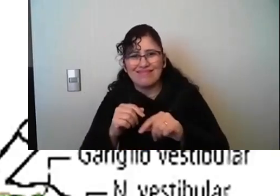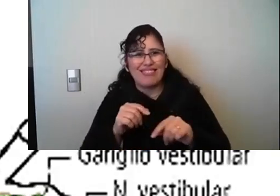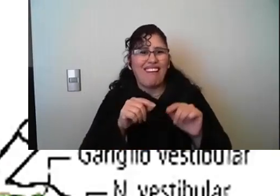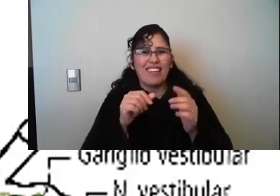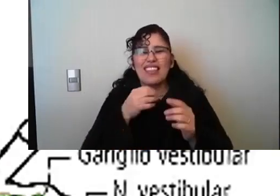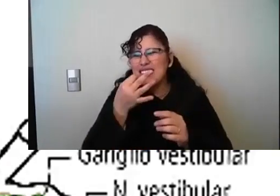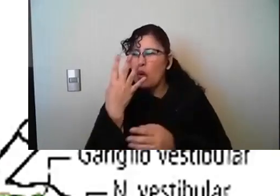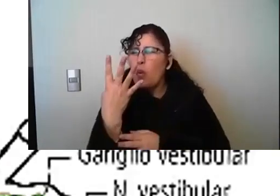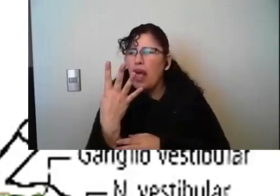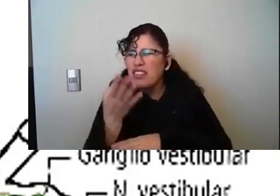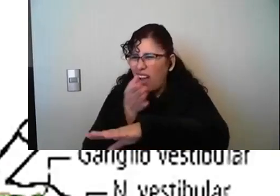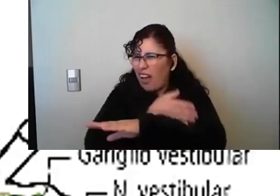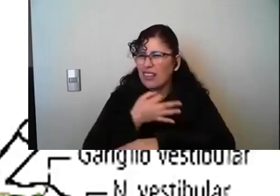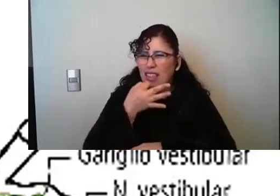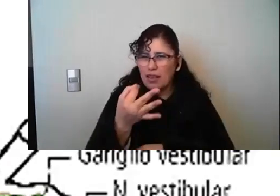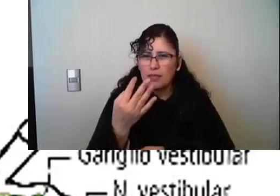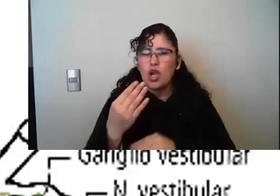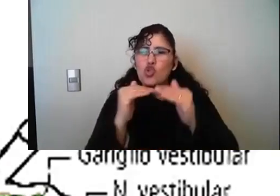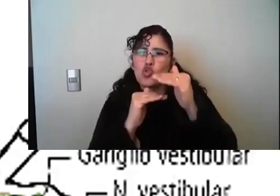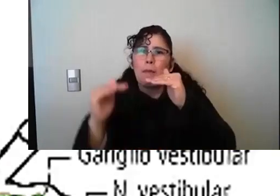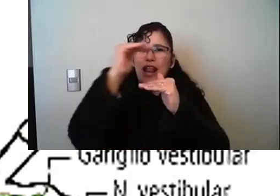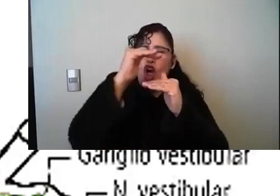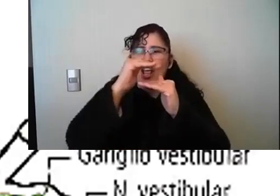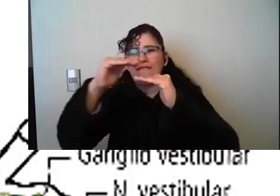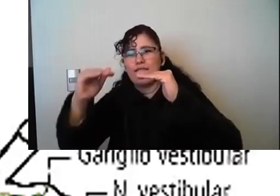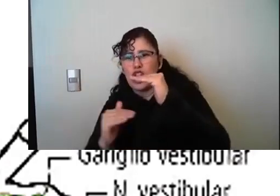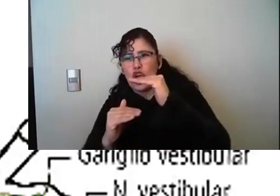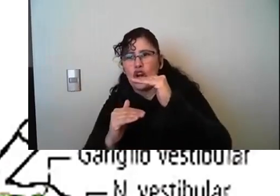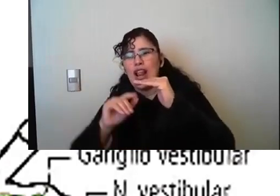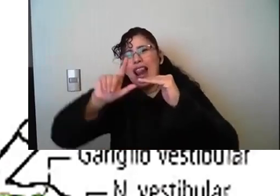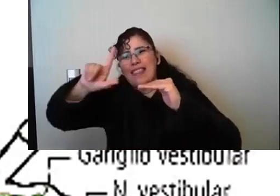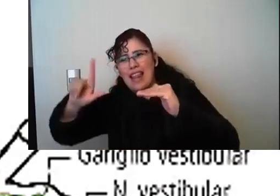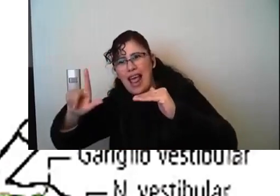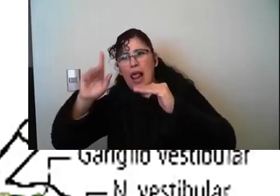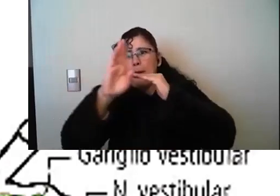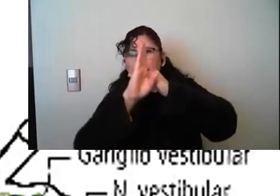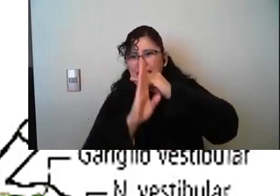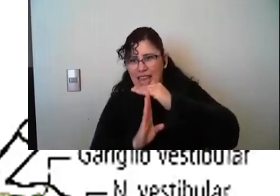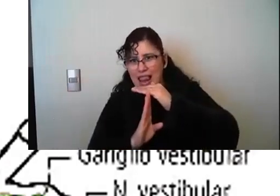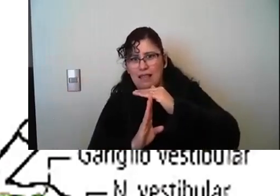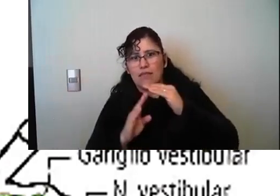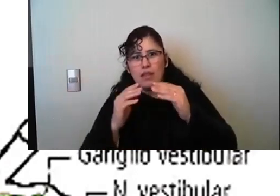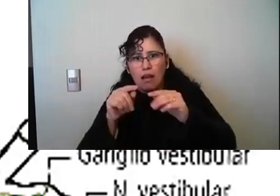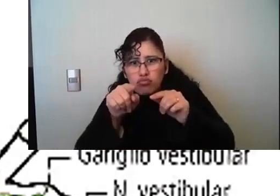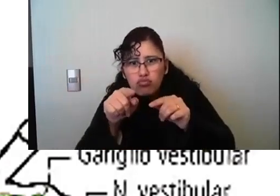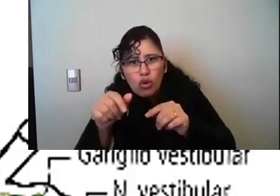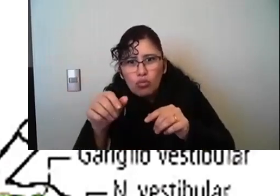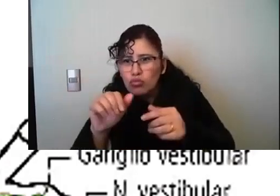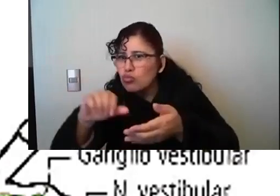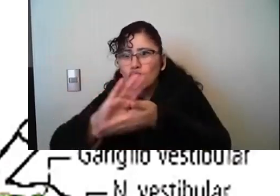4. Uno superior, uno inferior, uno lateral y uno medial. Pero aquí están todos. Por tanto, podemos hablar